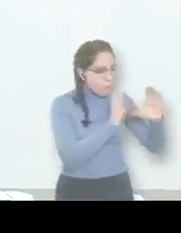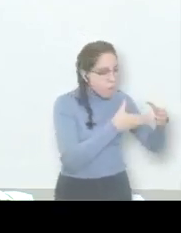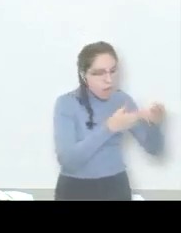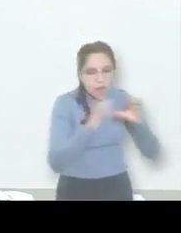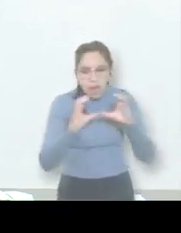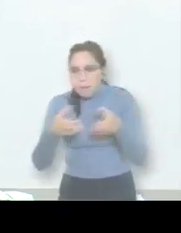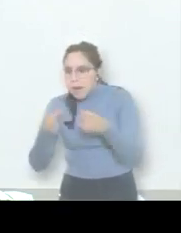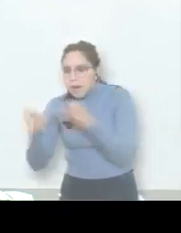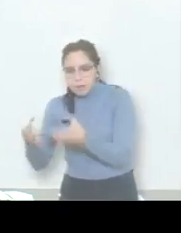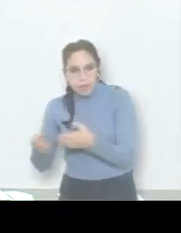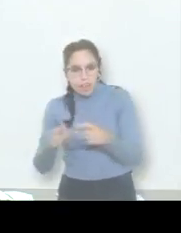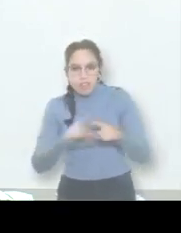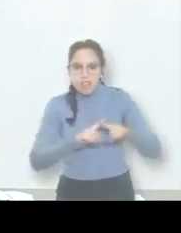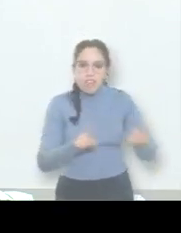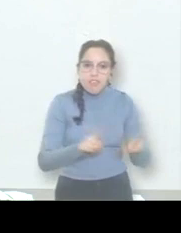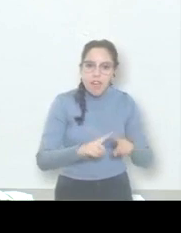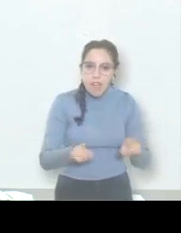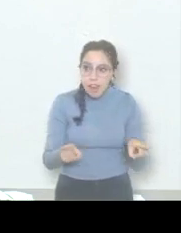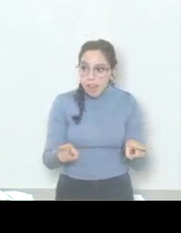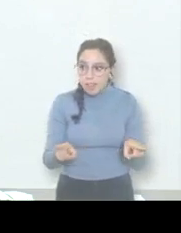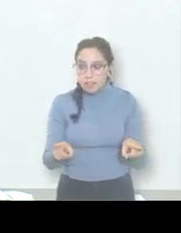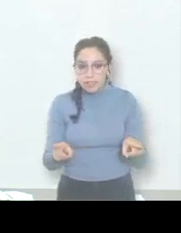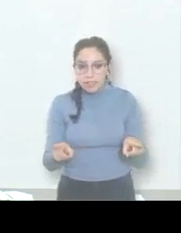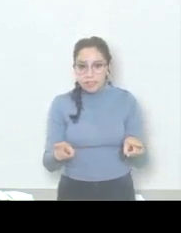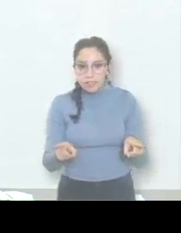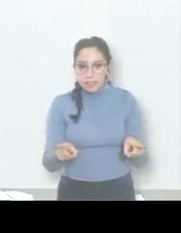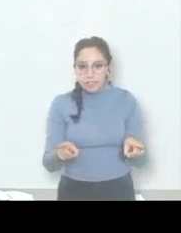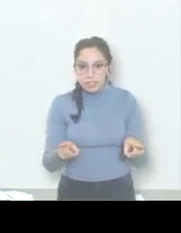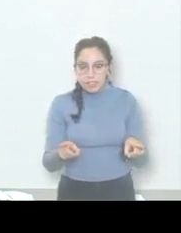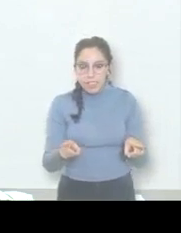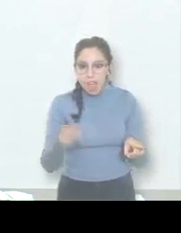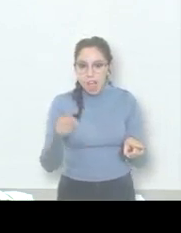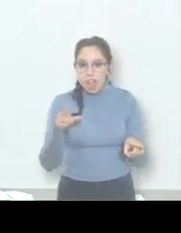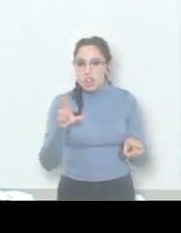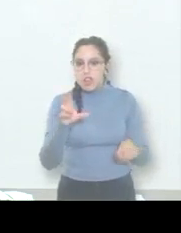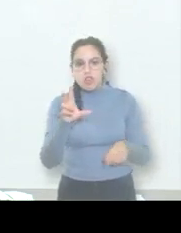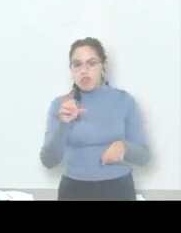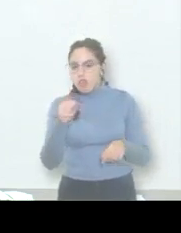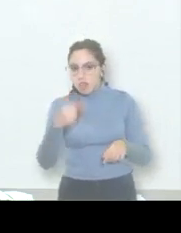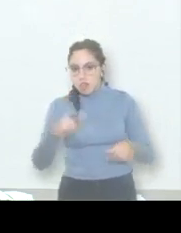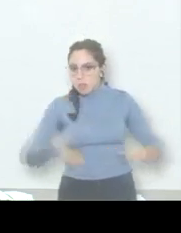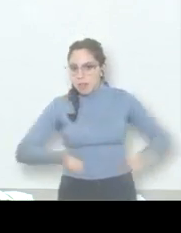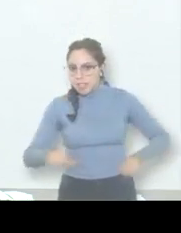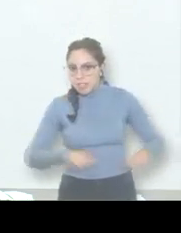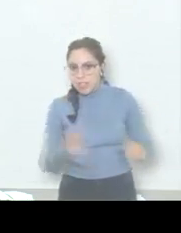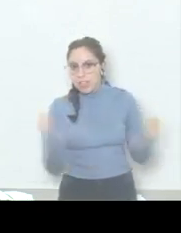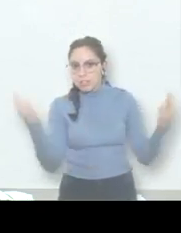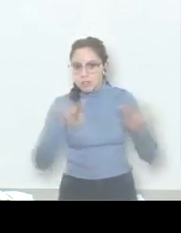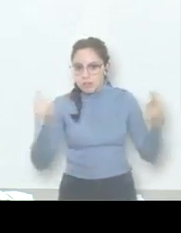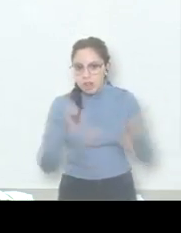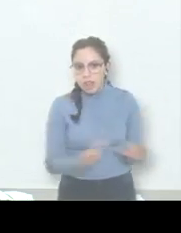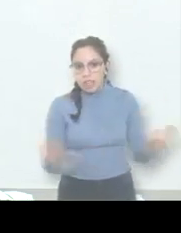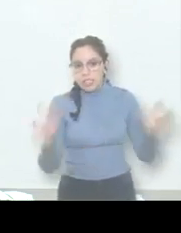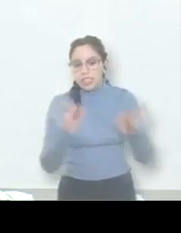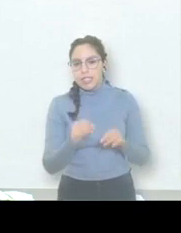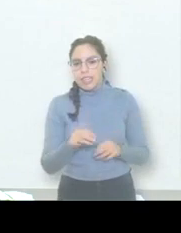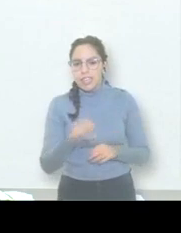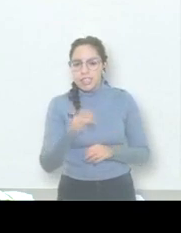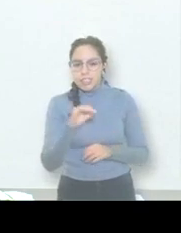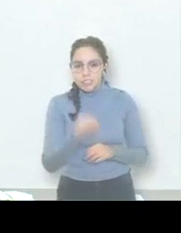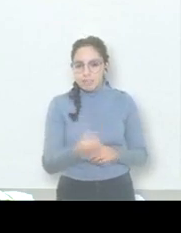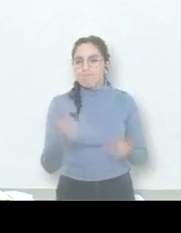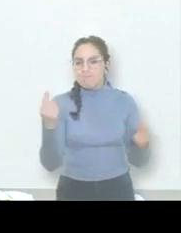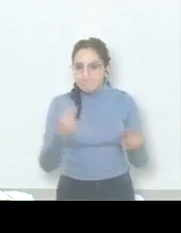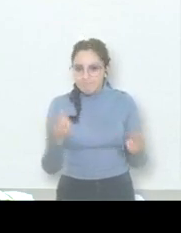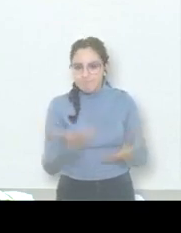para incorporar, ya no se van a llamar actividades esenciales, pero sí actividades sustantivas, y